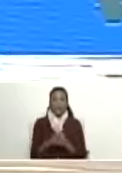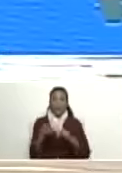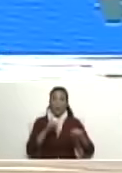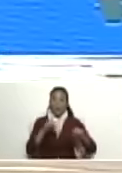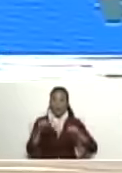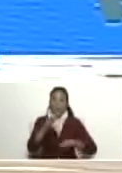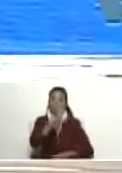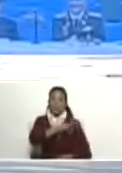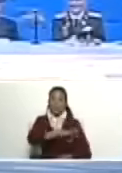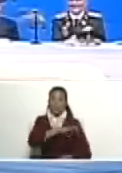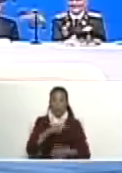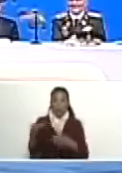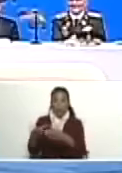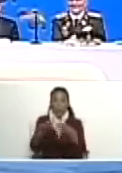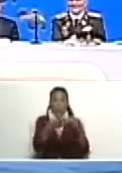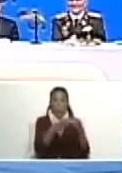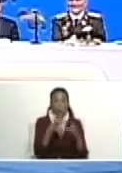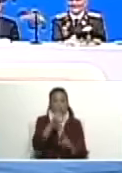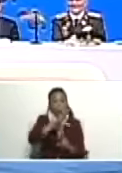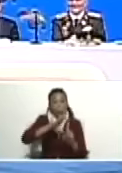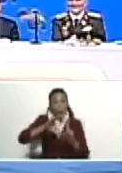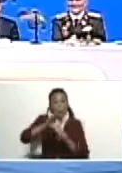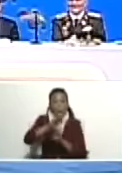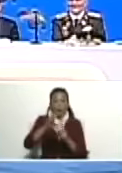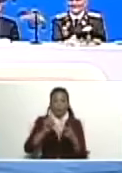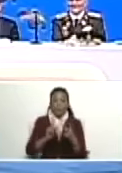Movimientos sociales, culturales,